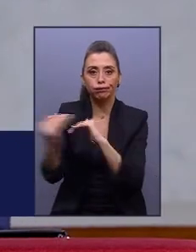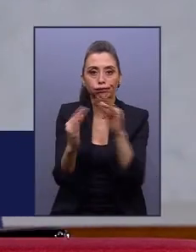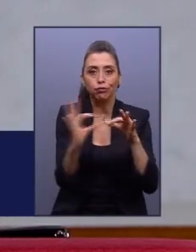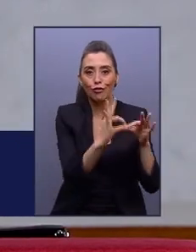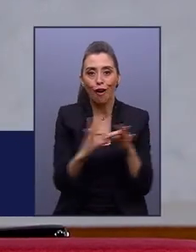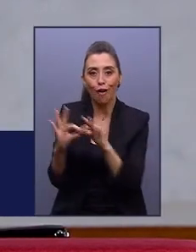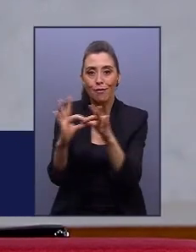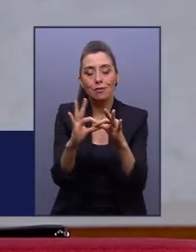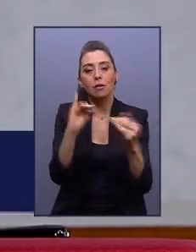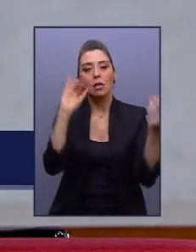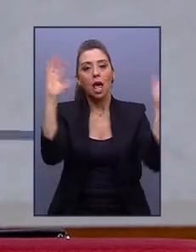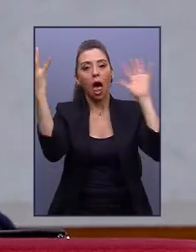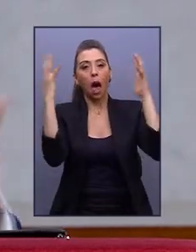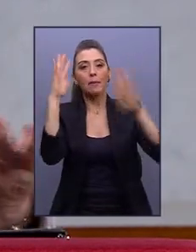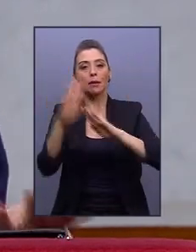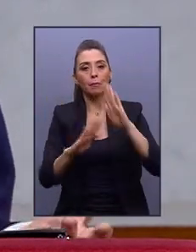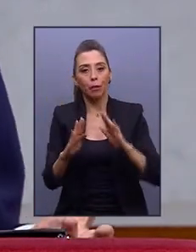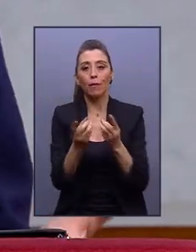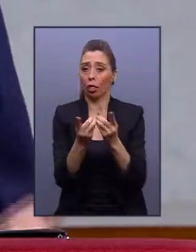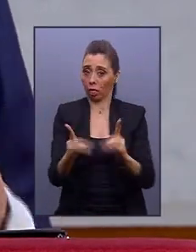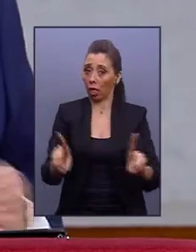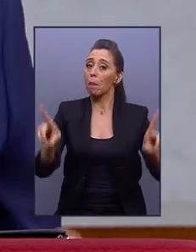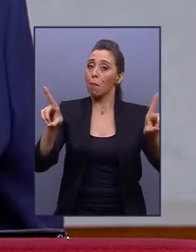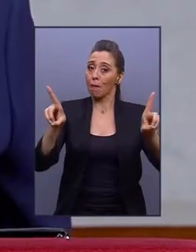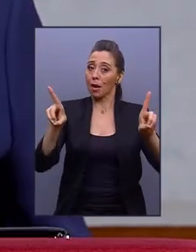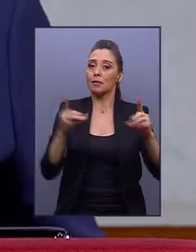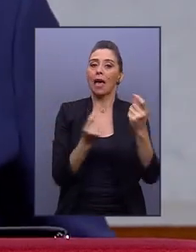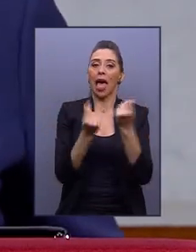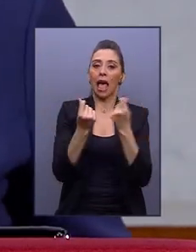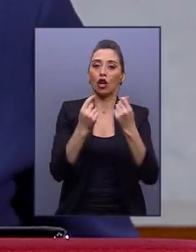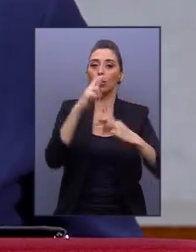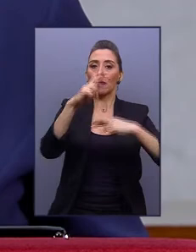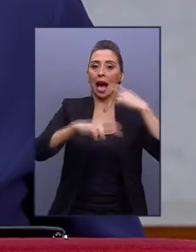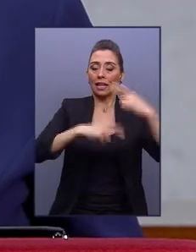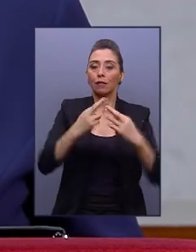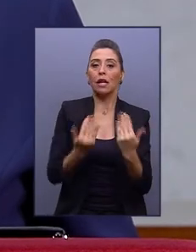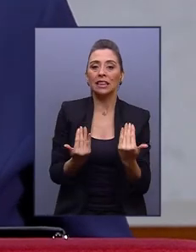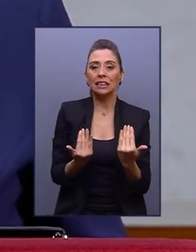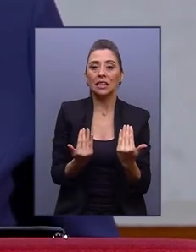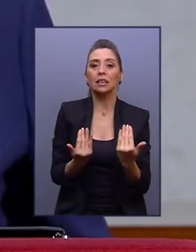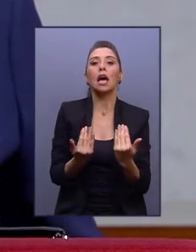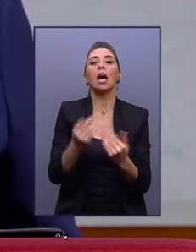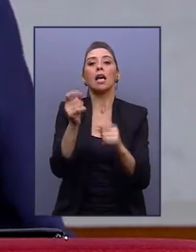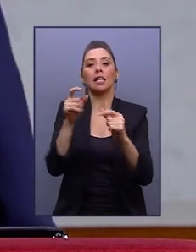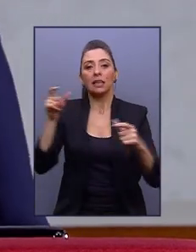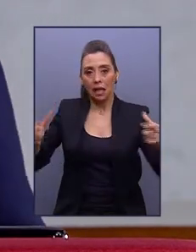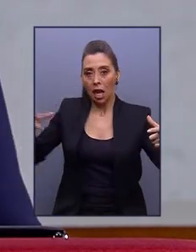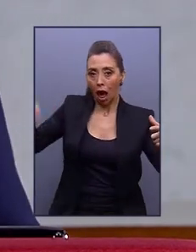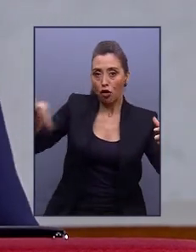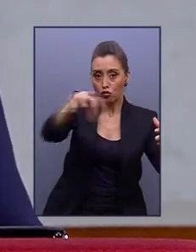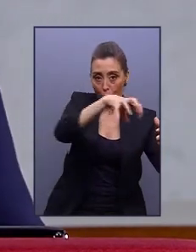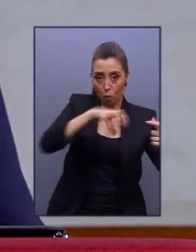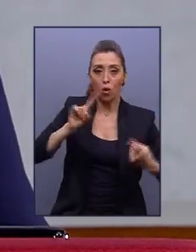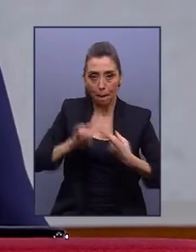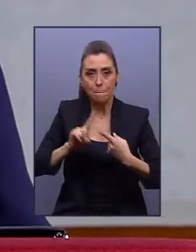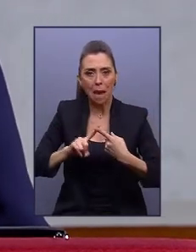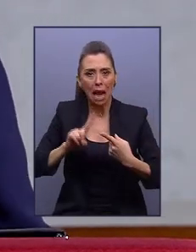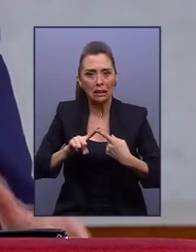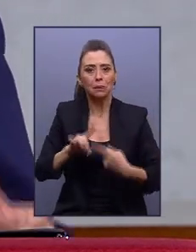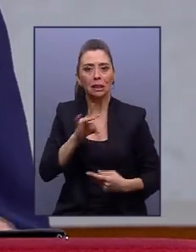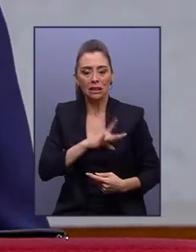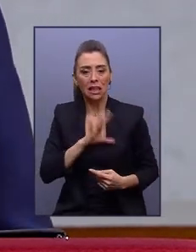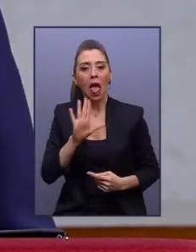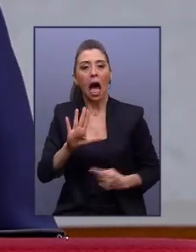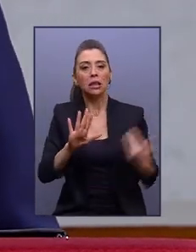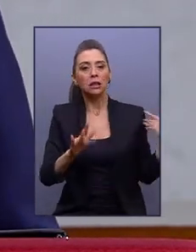ambiente protegido. También la democracia o una economía renovada requieren participación activa de los territorios. Chile se ha